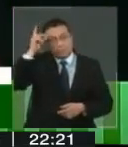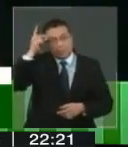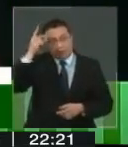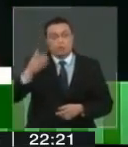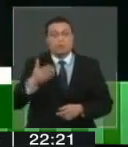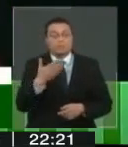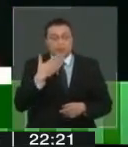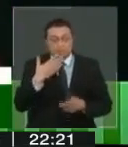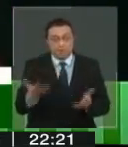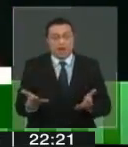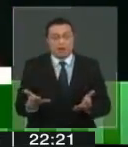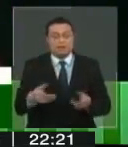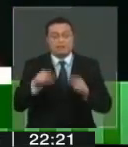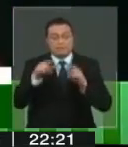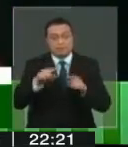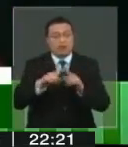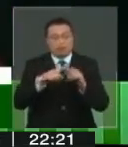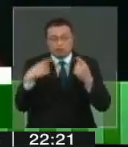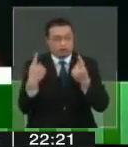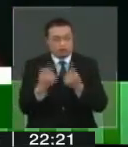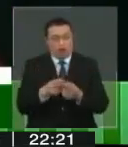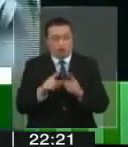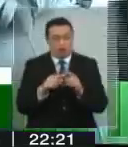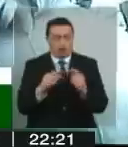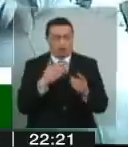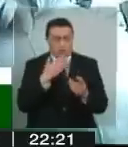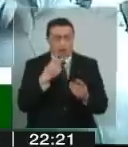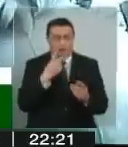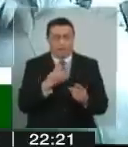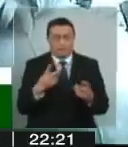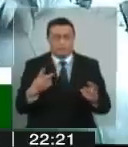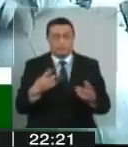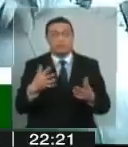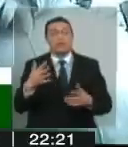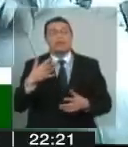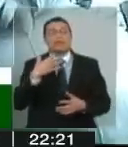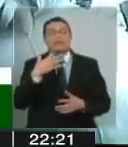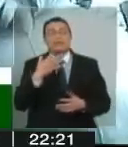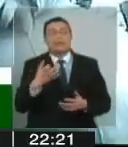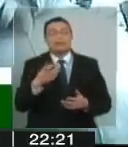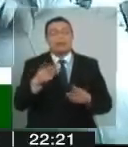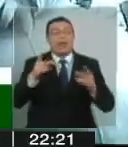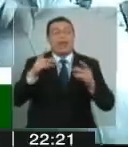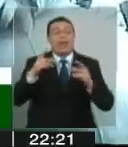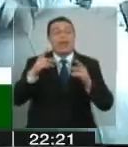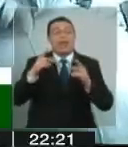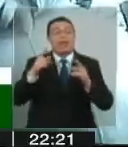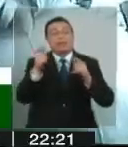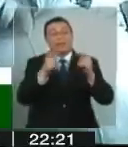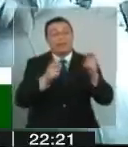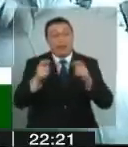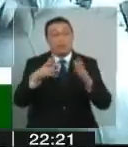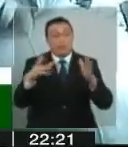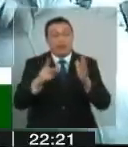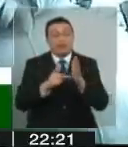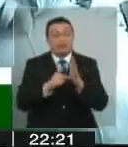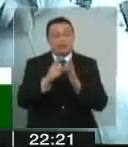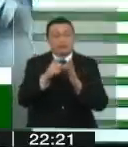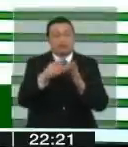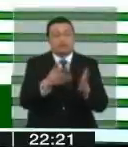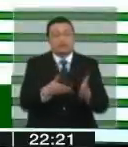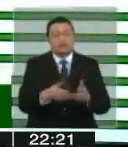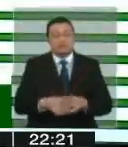como también en todos en general que hemos visto. ¿Qué tipo de terapias se desarrollan con alguien con síndrome de